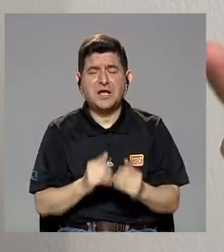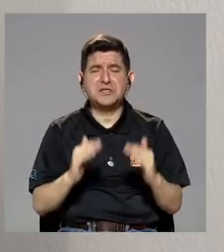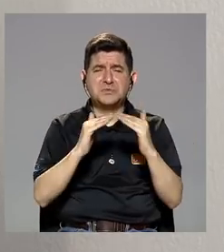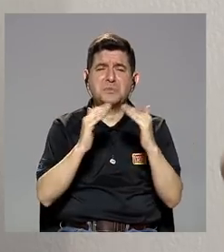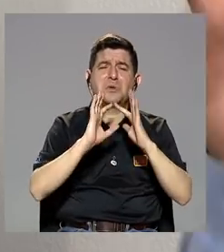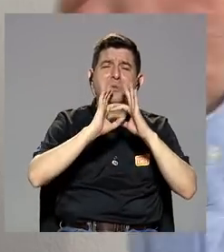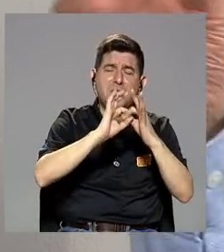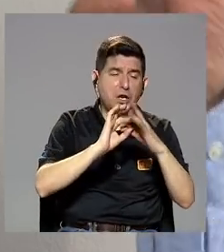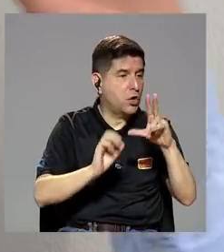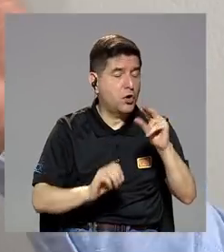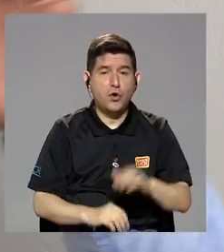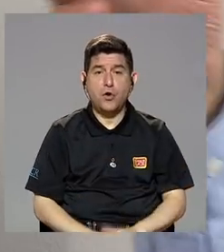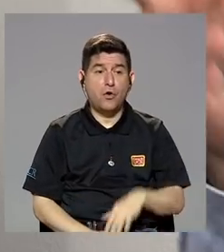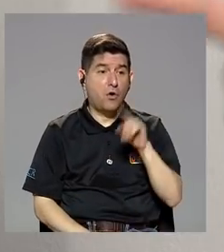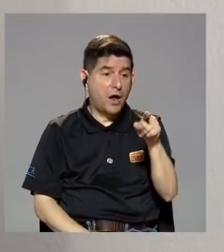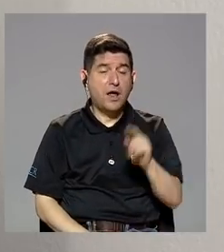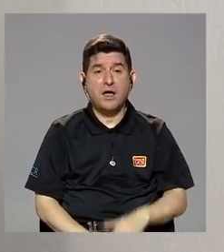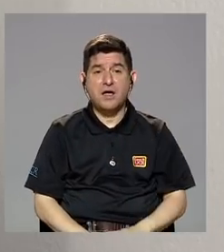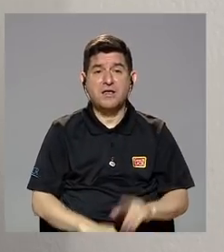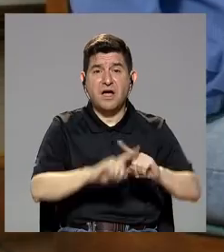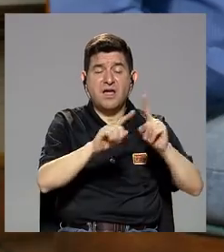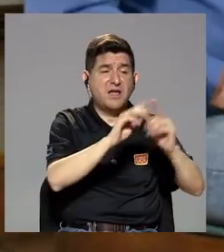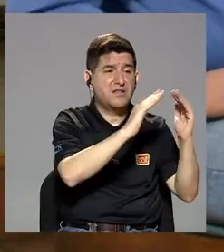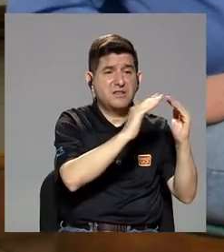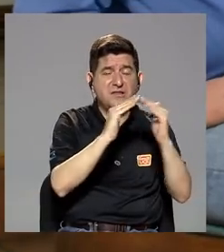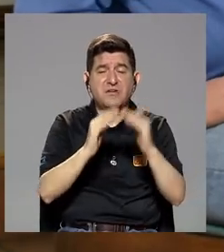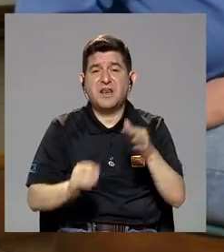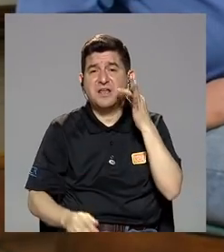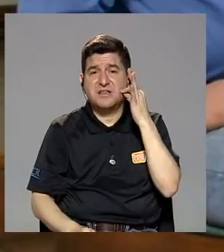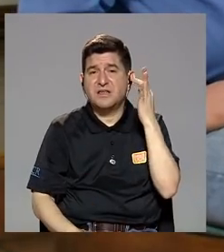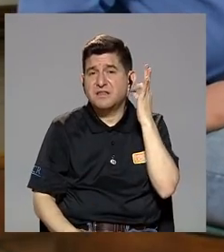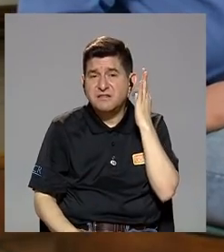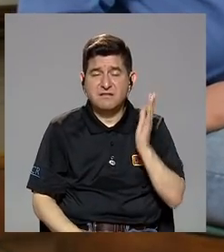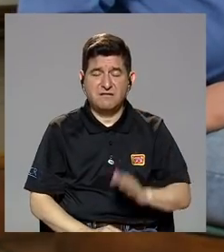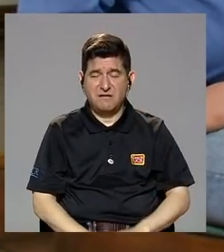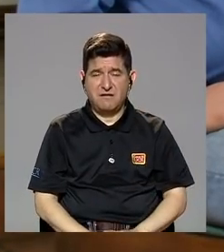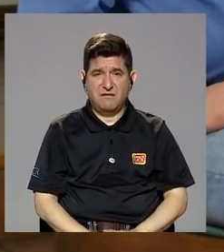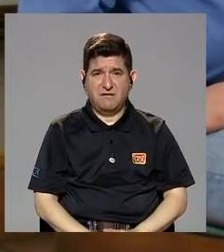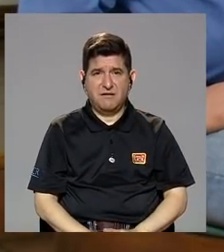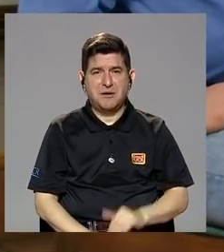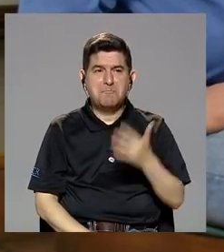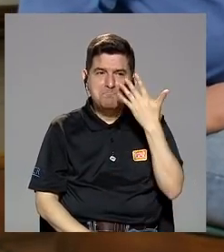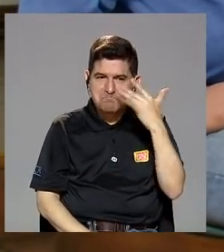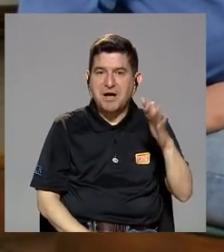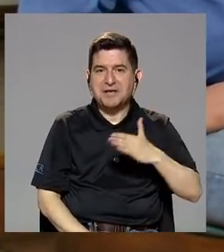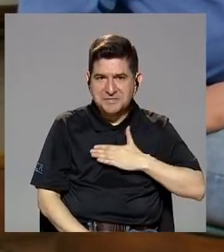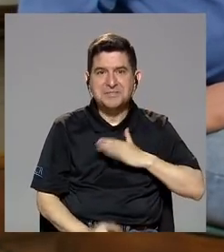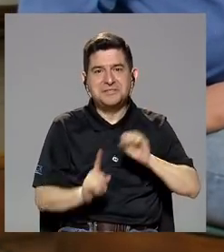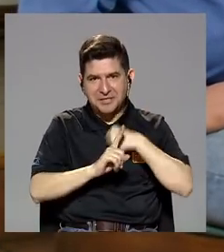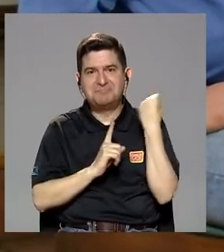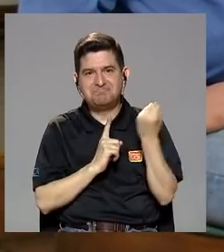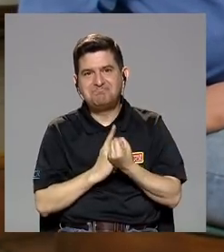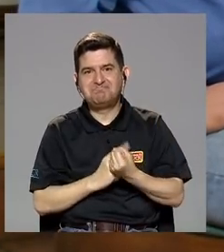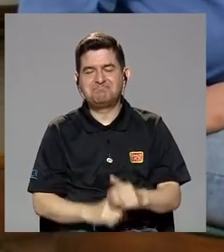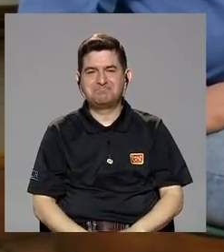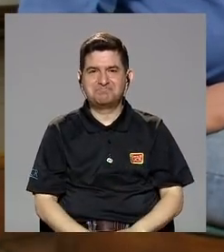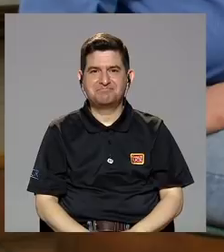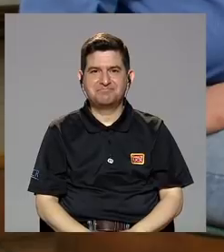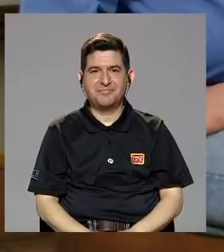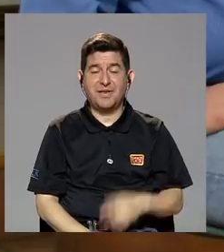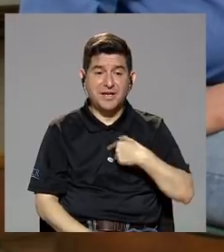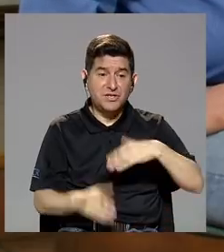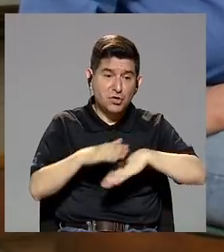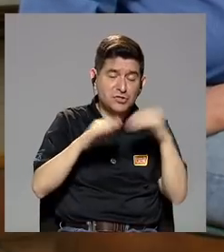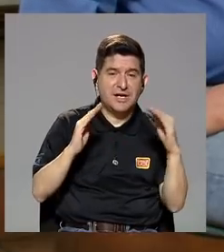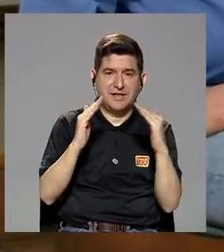juntas y que ahora él andaba de casa en casa de las tías y todo eso y un poco parecido a los amigos que salí en mi